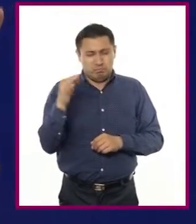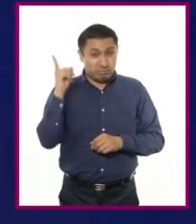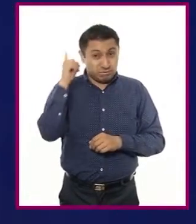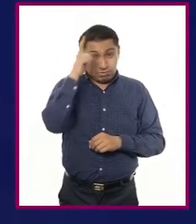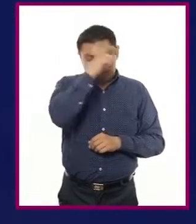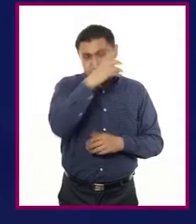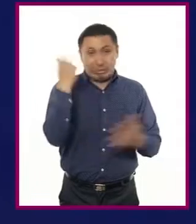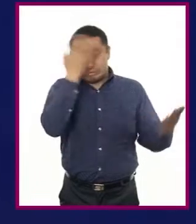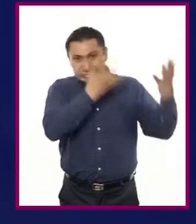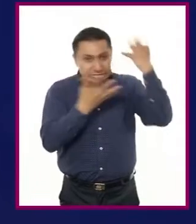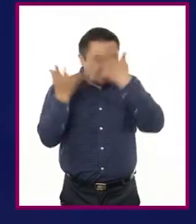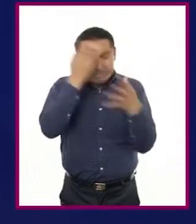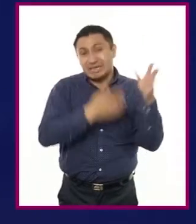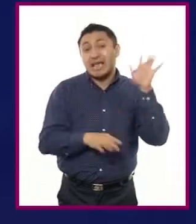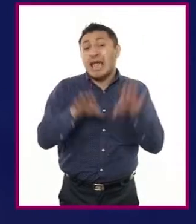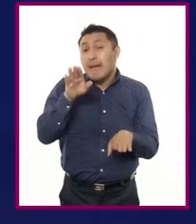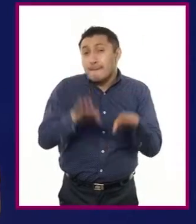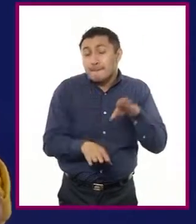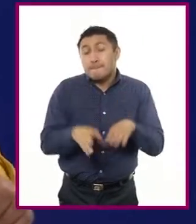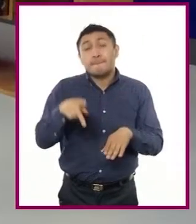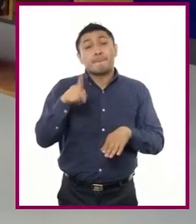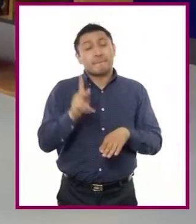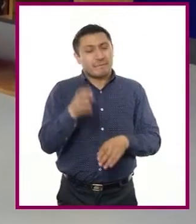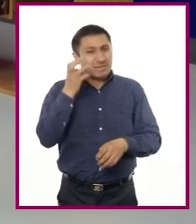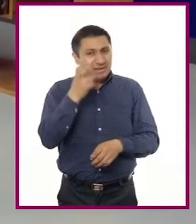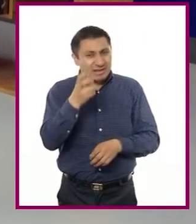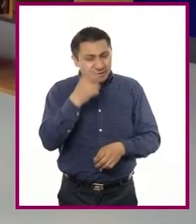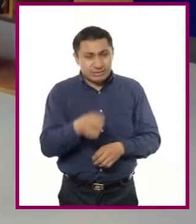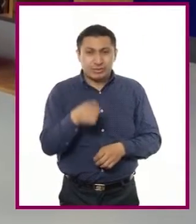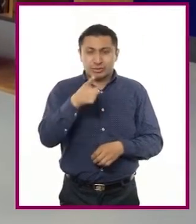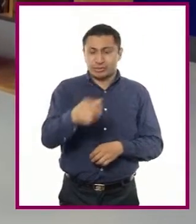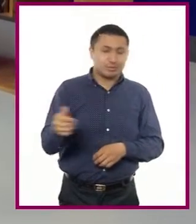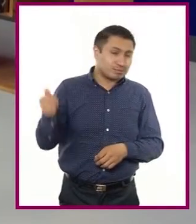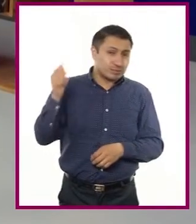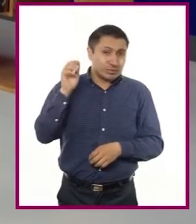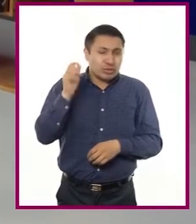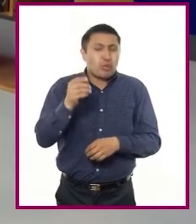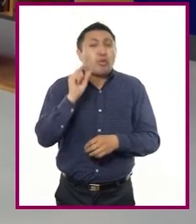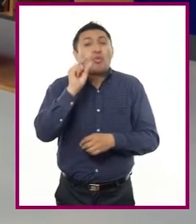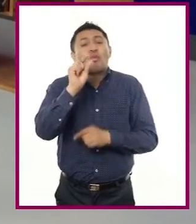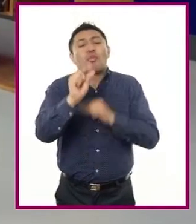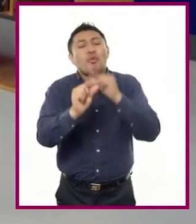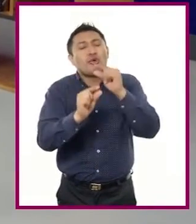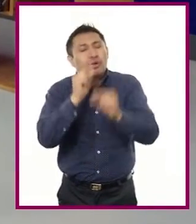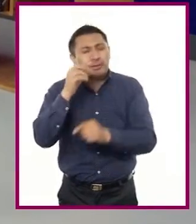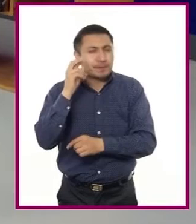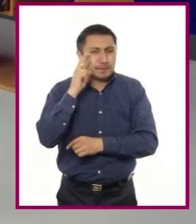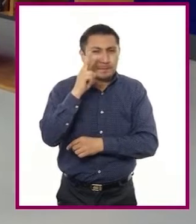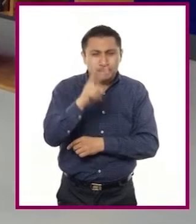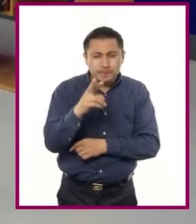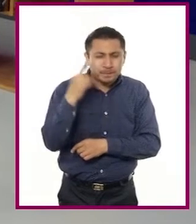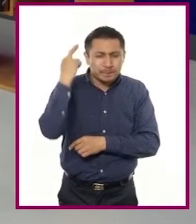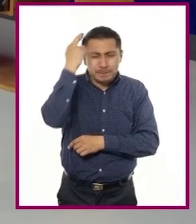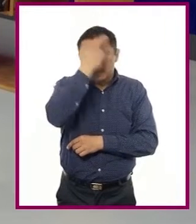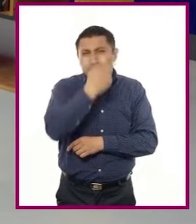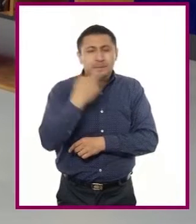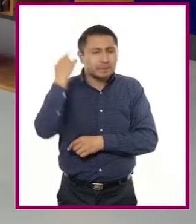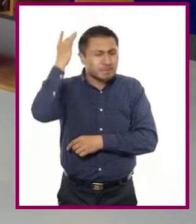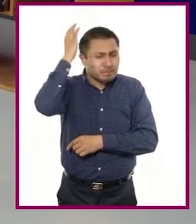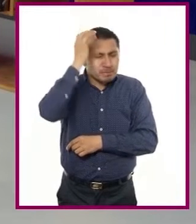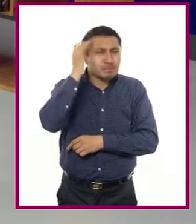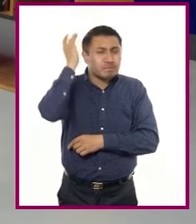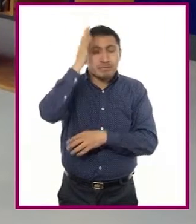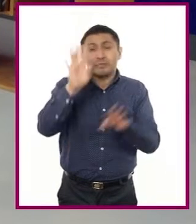complicado, pero si en este correr constante nos detenemos un poco a reflexionar acerca de cómo